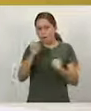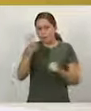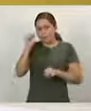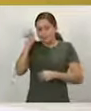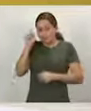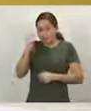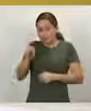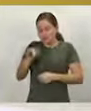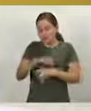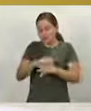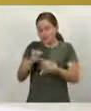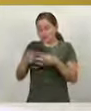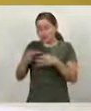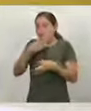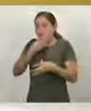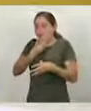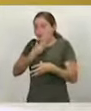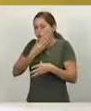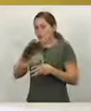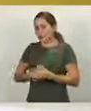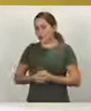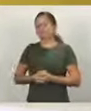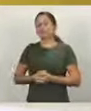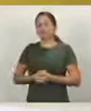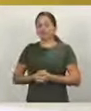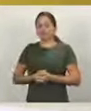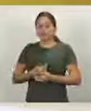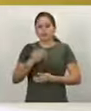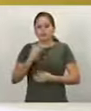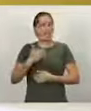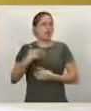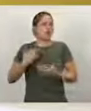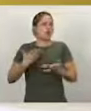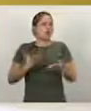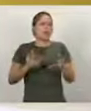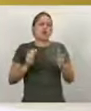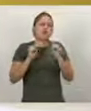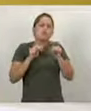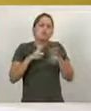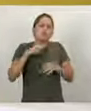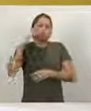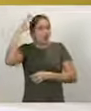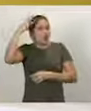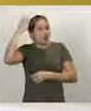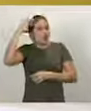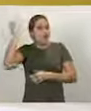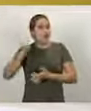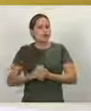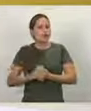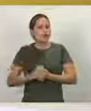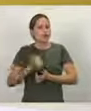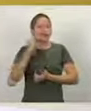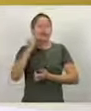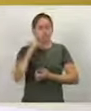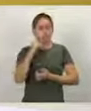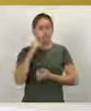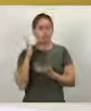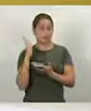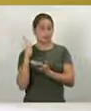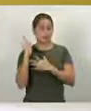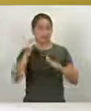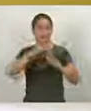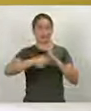los moncadistas. ¿Cómo influiría entonces esto en el gobierno? Te invito a observar